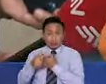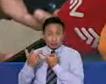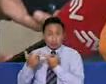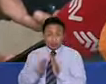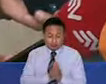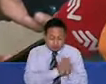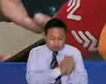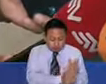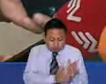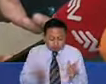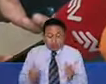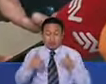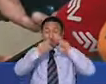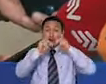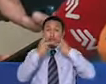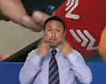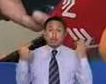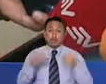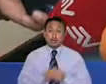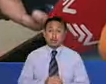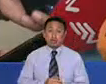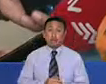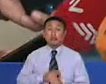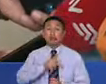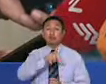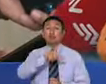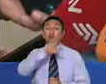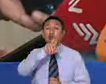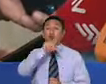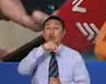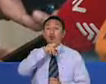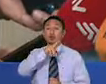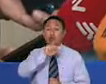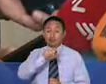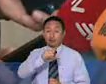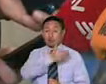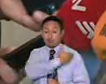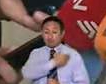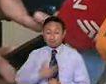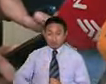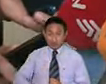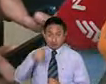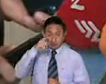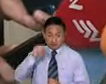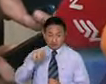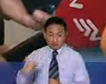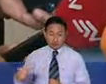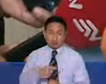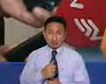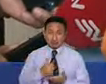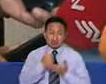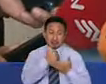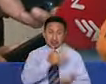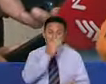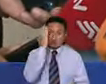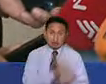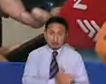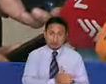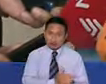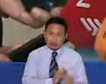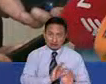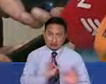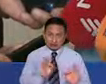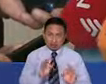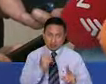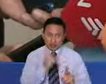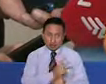las empresas públicas por parte del señor Hernán Luque Lecaro, y que el presidente de la República incumplió con su deber de precautelar